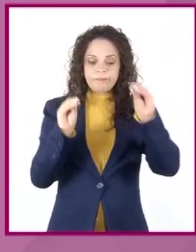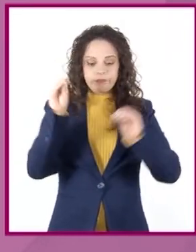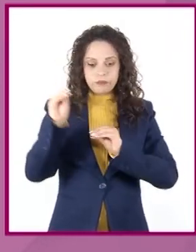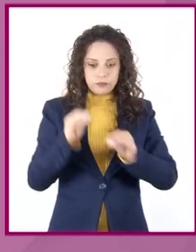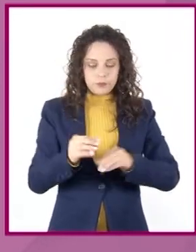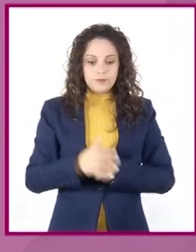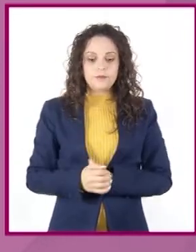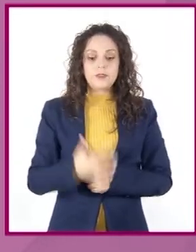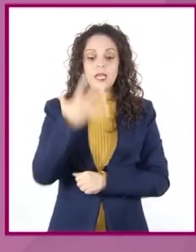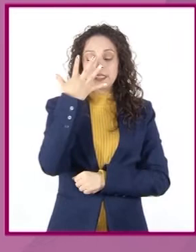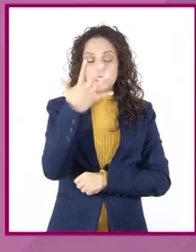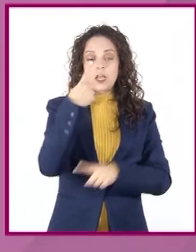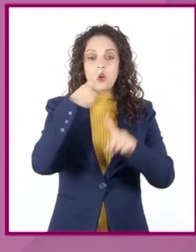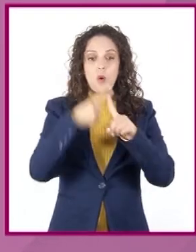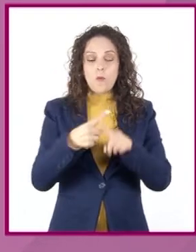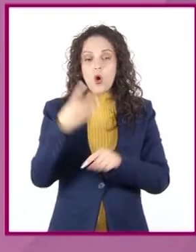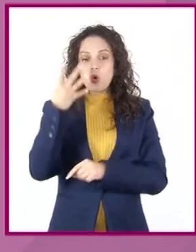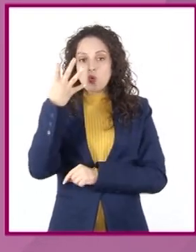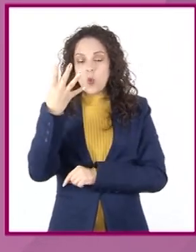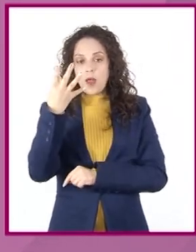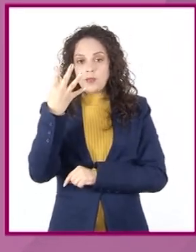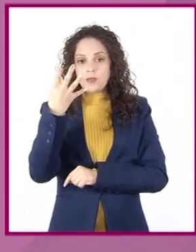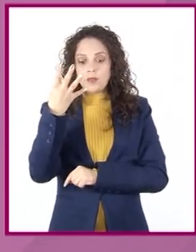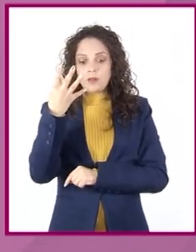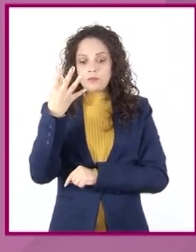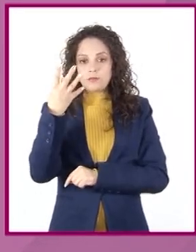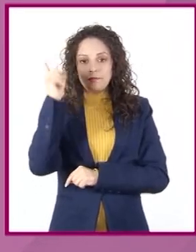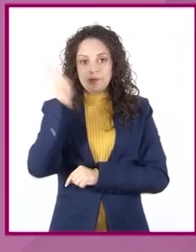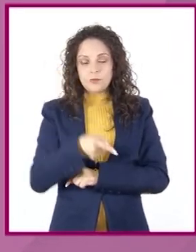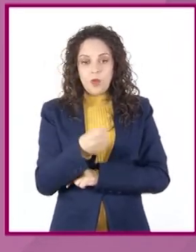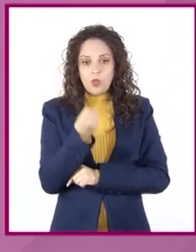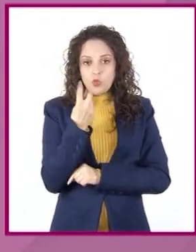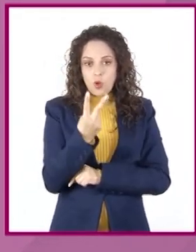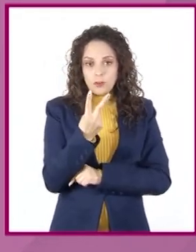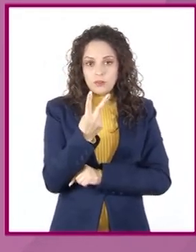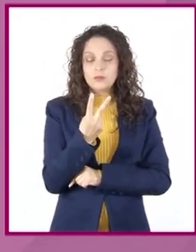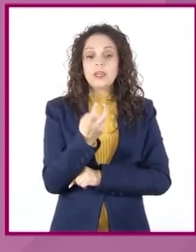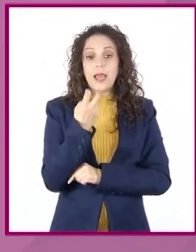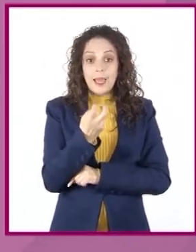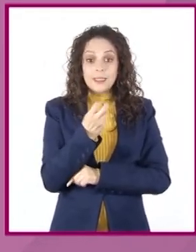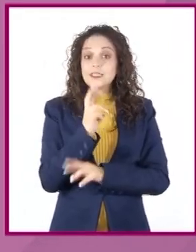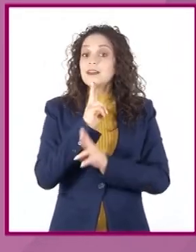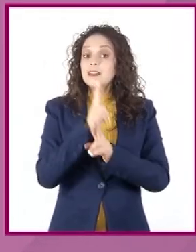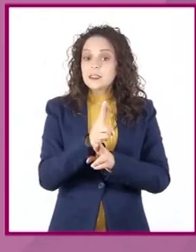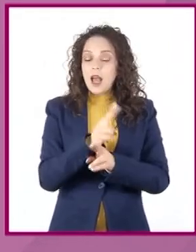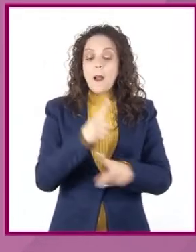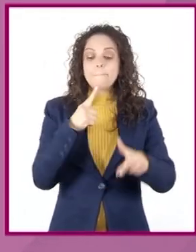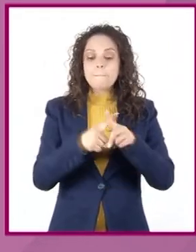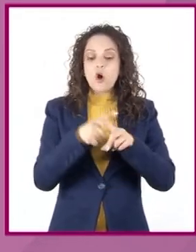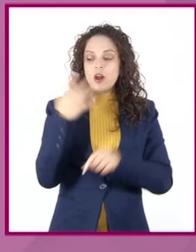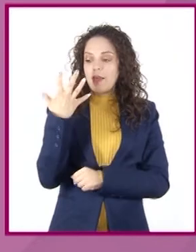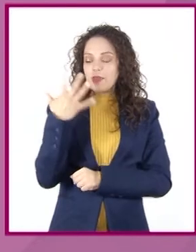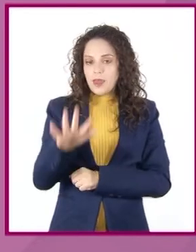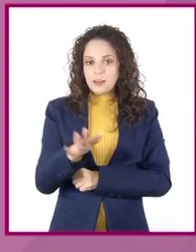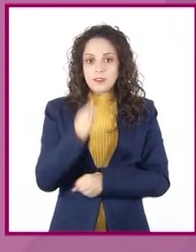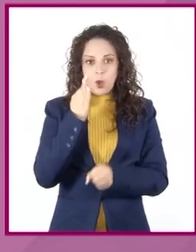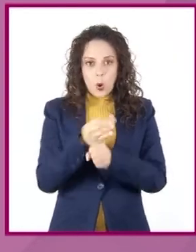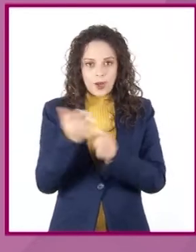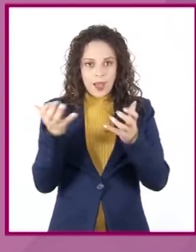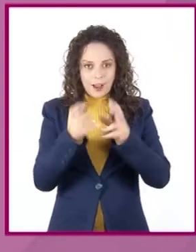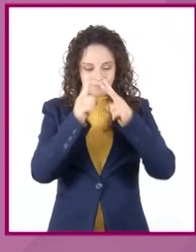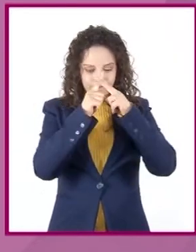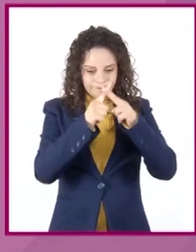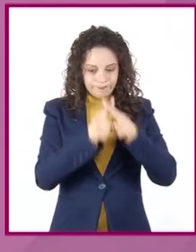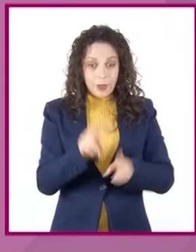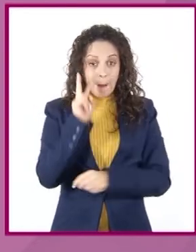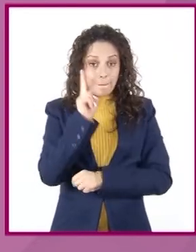5 por 4 sobre 2 y el resultado se multiplica por 10. Realicemos las operaciones. 5